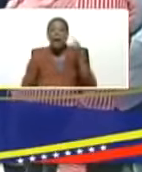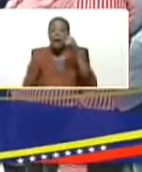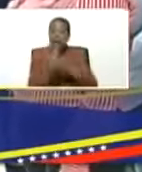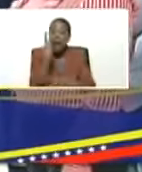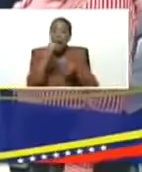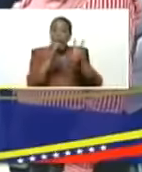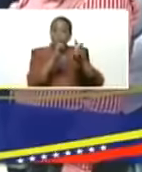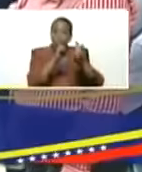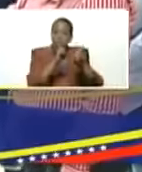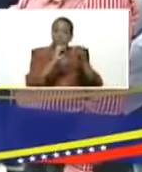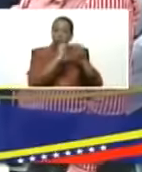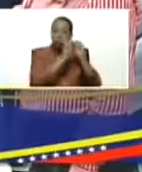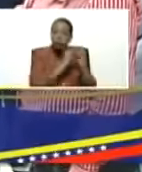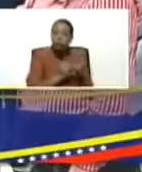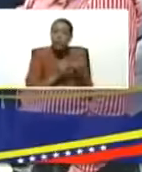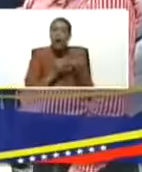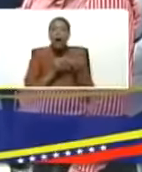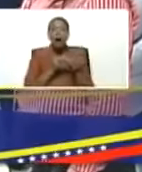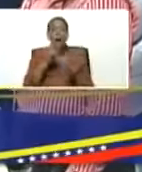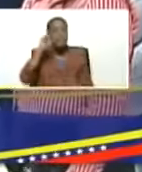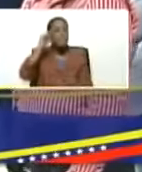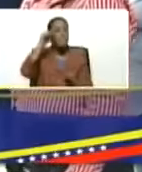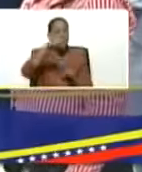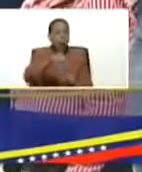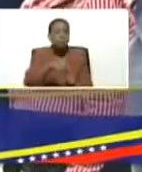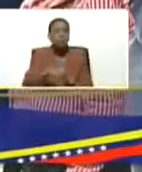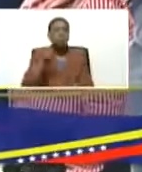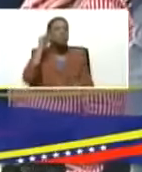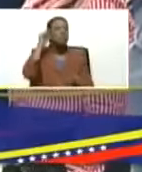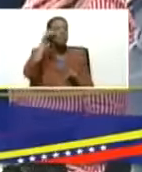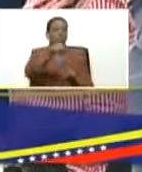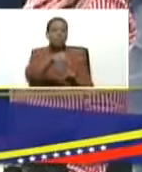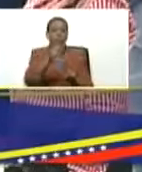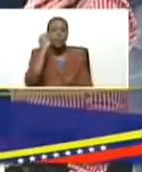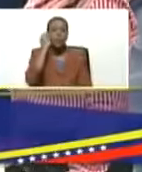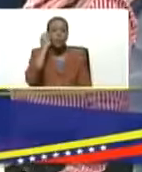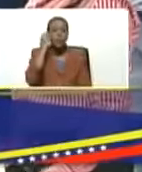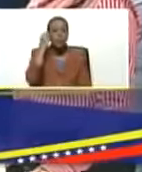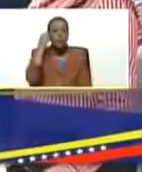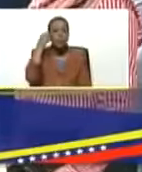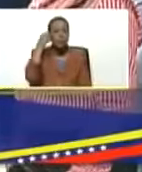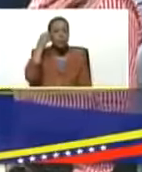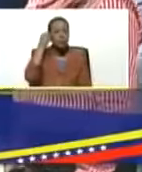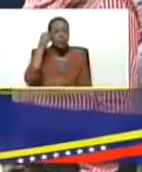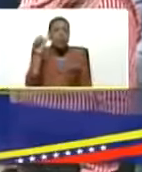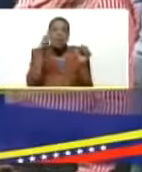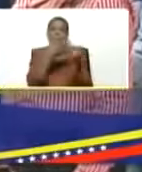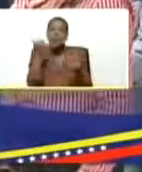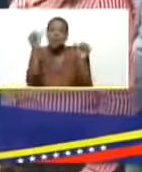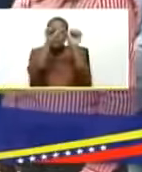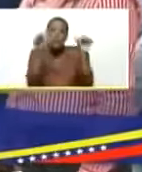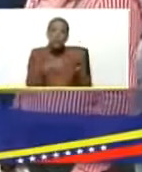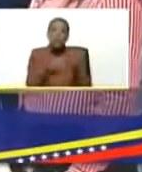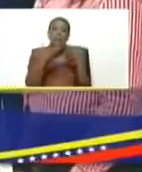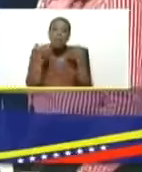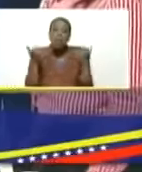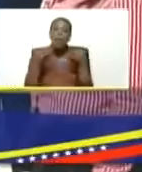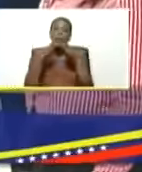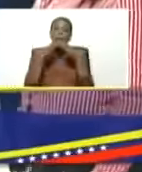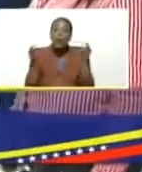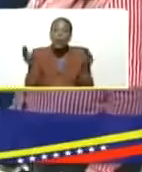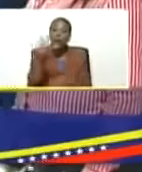lo nuevo para que lleguemos a la meta. Y la meta es tener el mejor sistema de salud público,